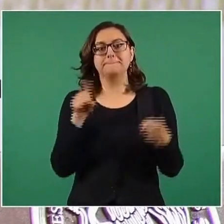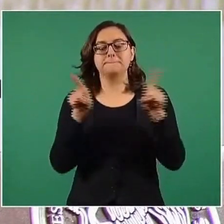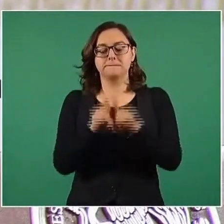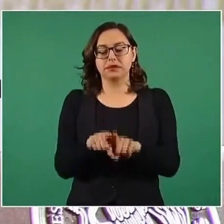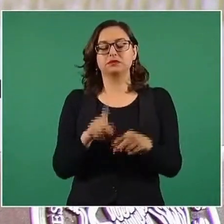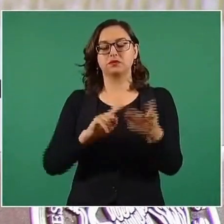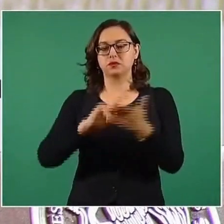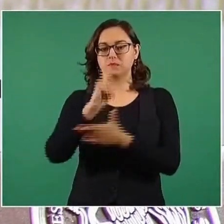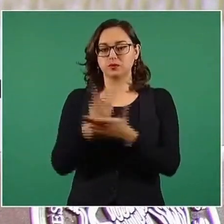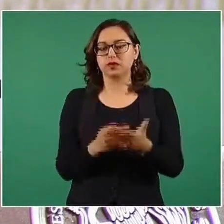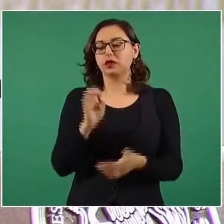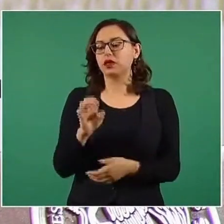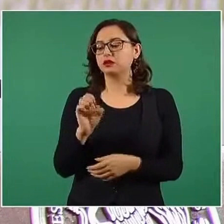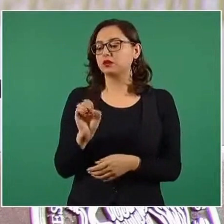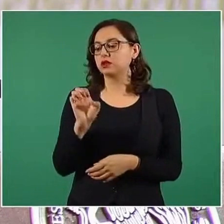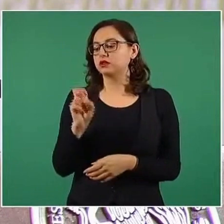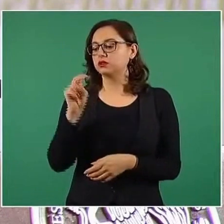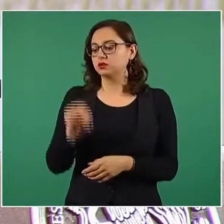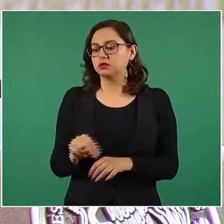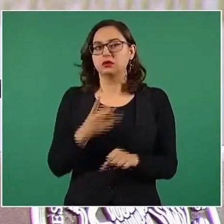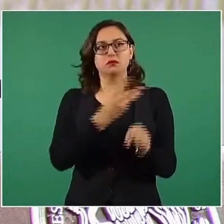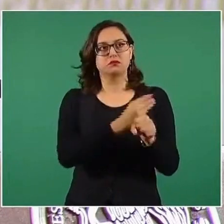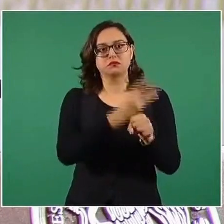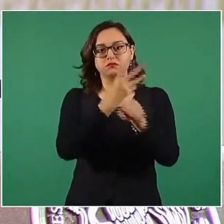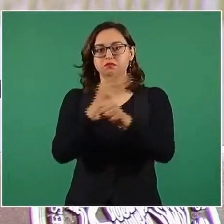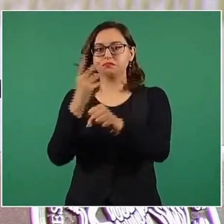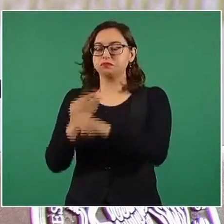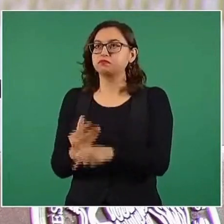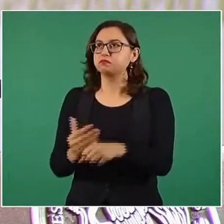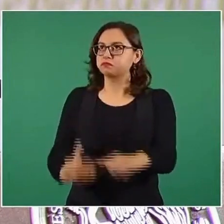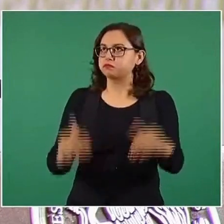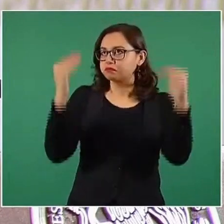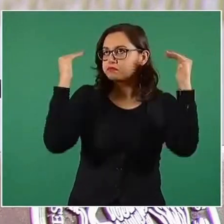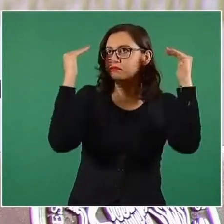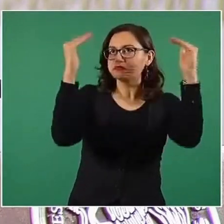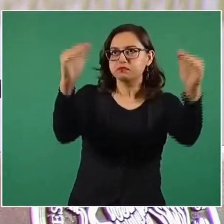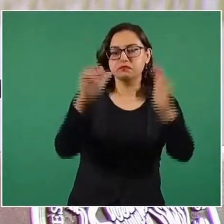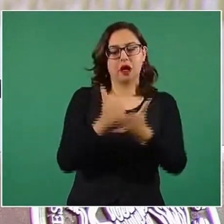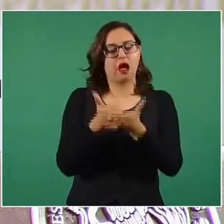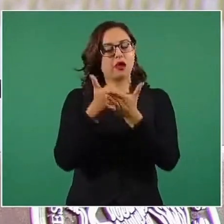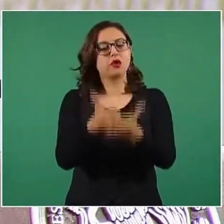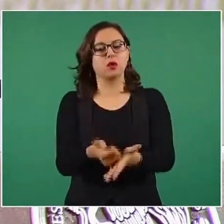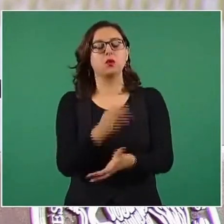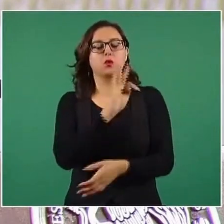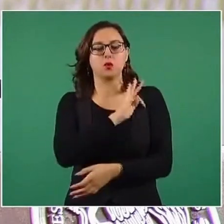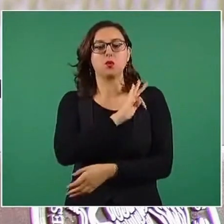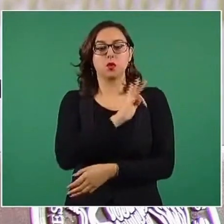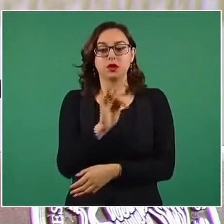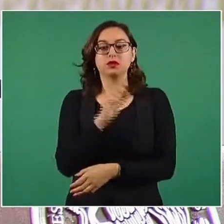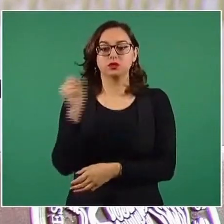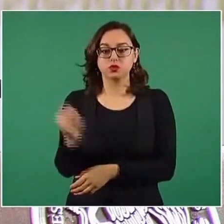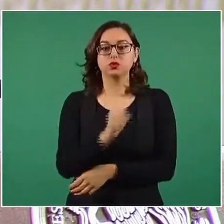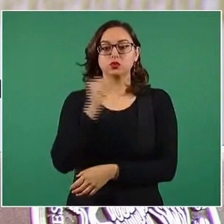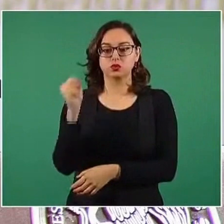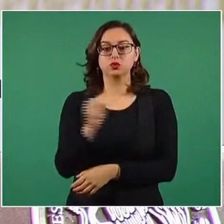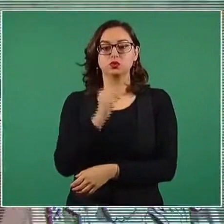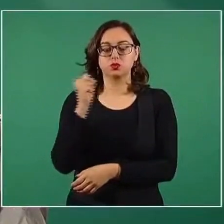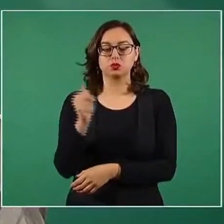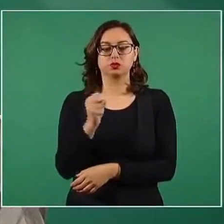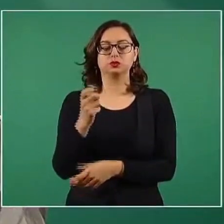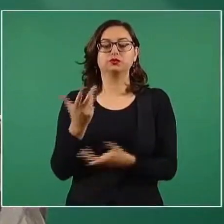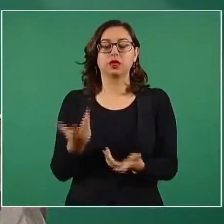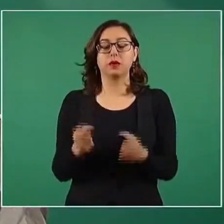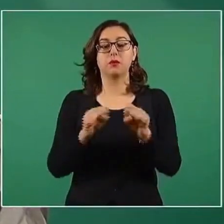de la Escuela Es Nuestra. Algunos lo han hecho los mismos padres de familia. Hay espacios, afortunadamente tenemos algunos lugares